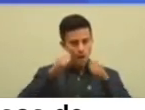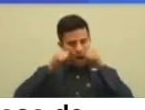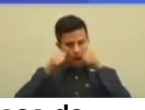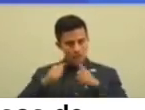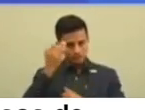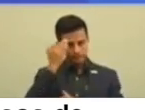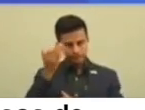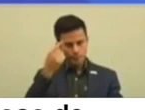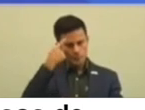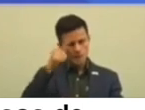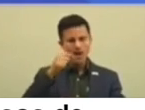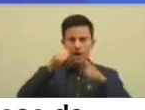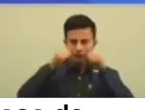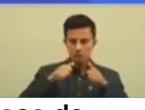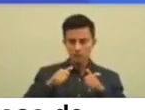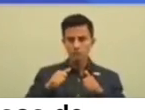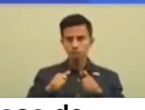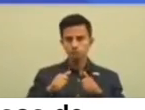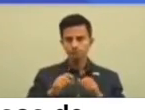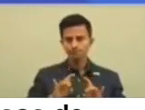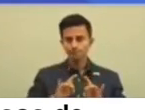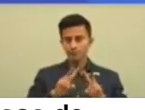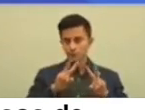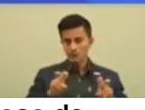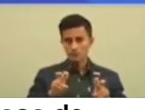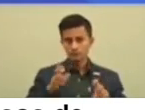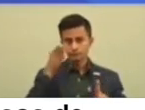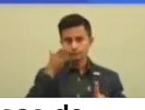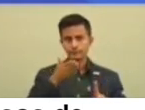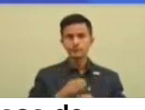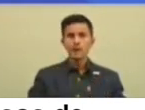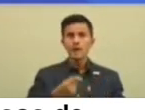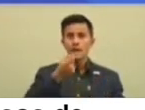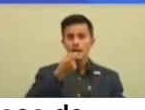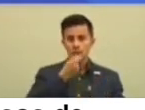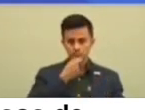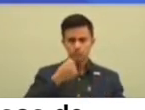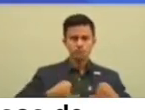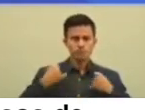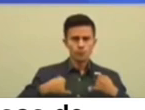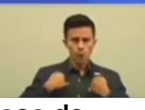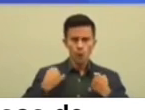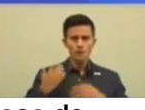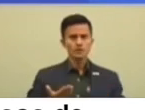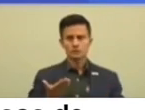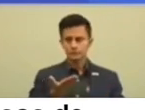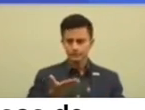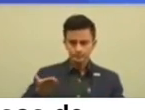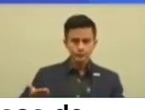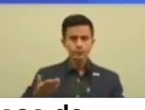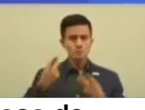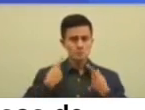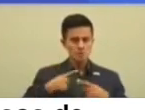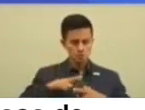sesión. A las niñas, niños y adolescentes, a su representante legal y en general a todas las personas afectadas para